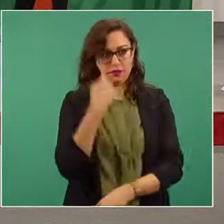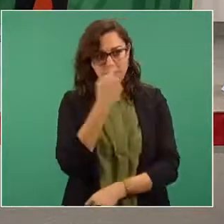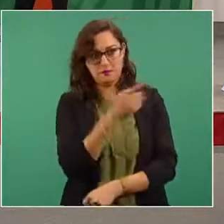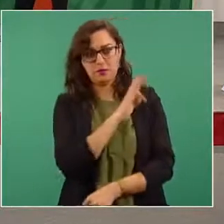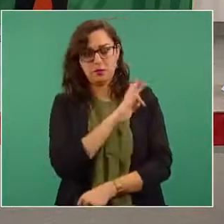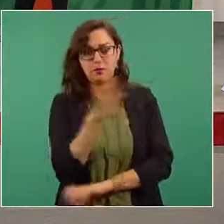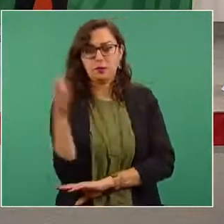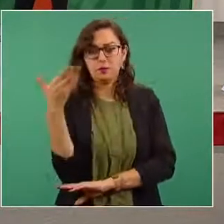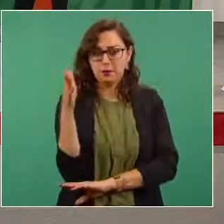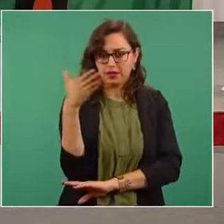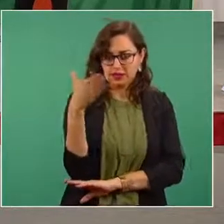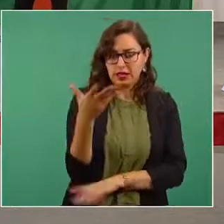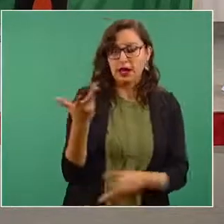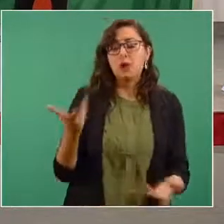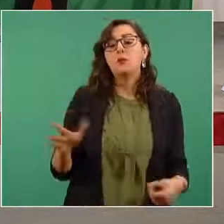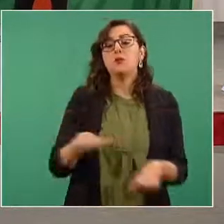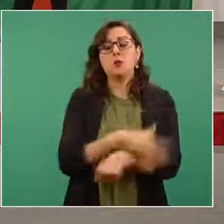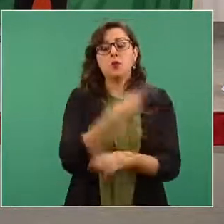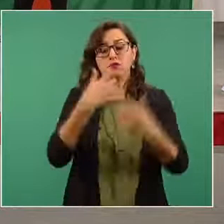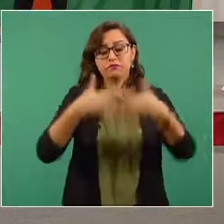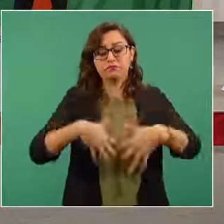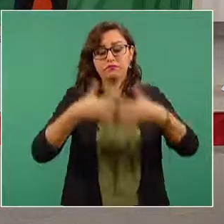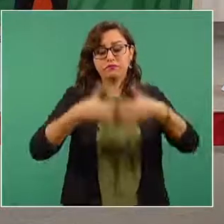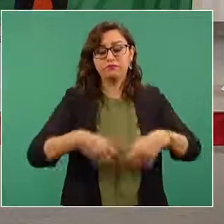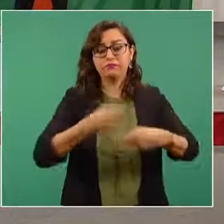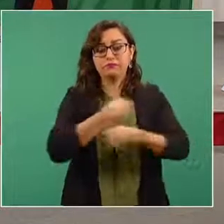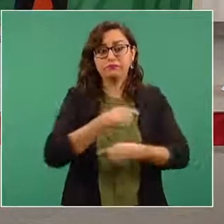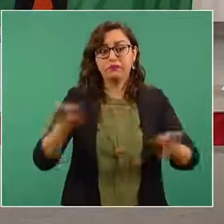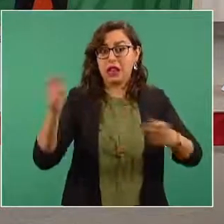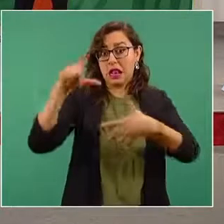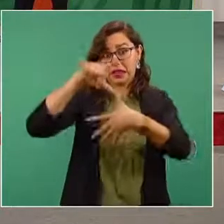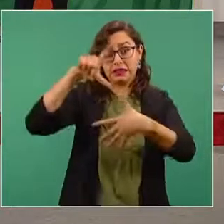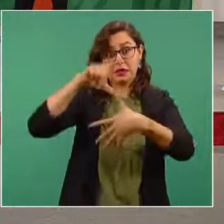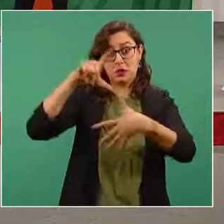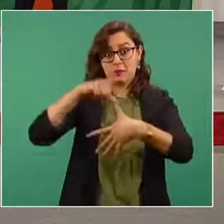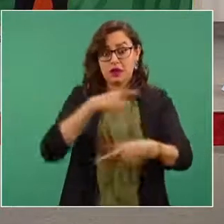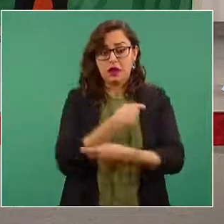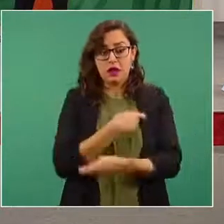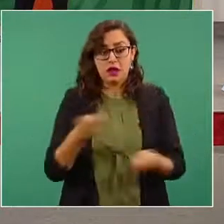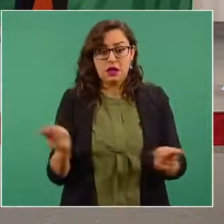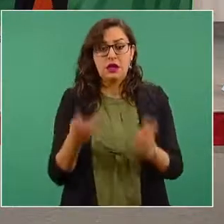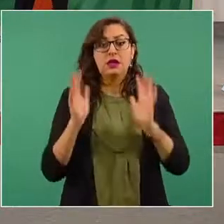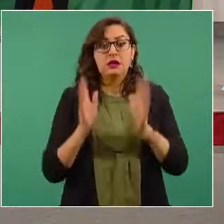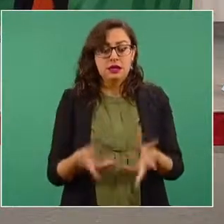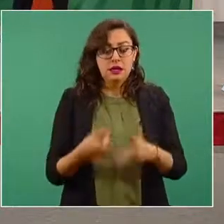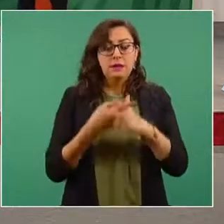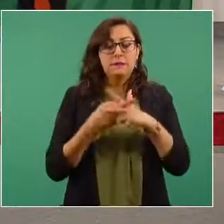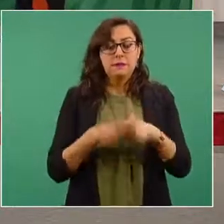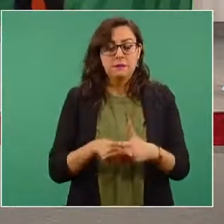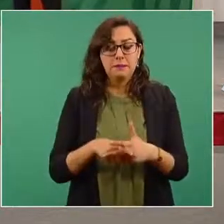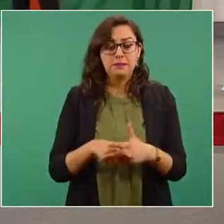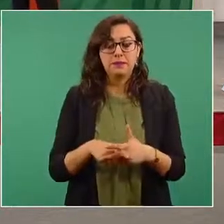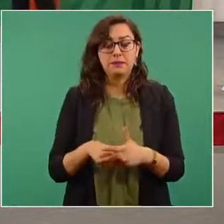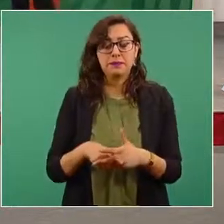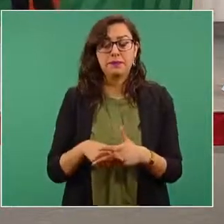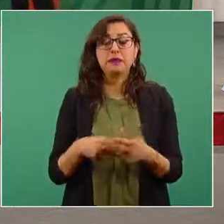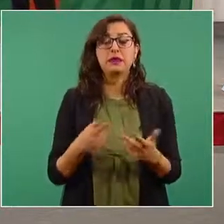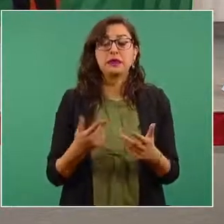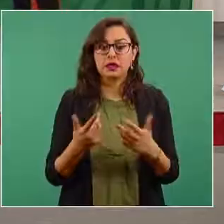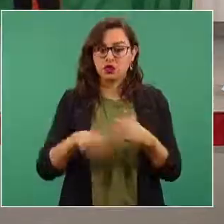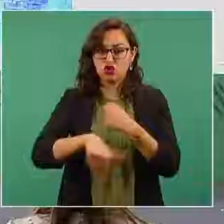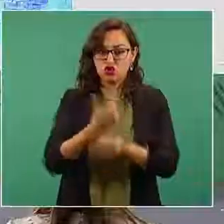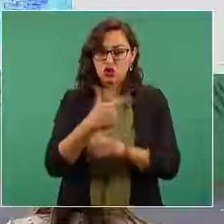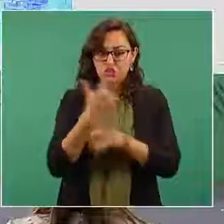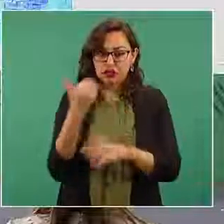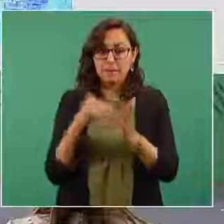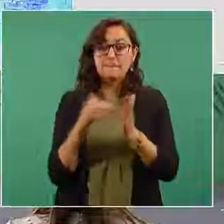Lo que nos dicen es que ya se inicia la formulación y envasado de las 12 millones de dosis, con lo cual van a pasar el mismo proceso